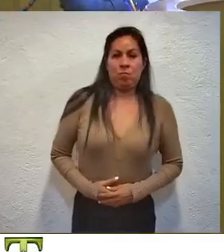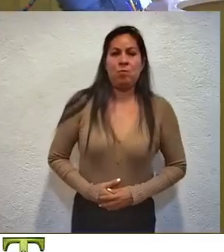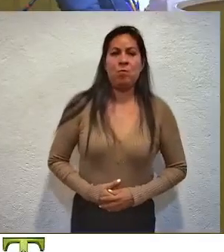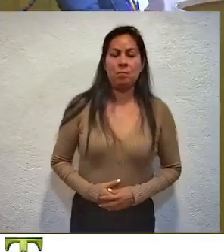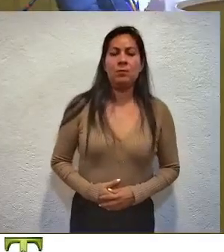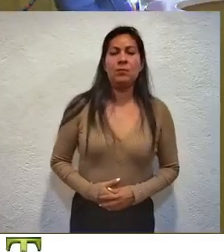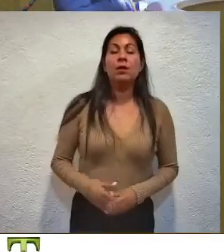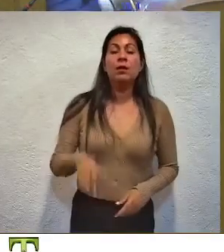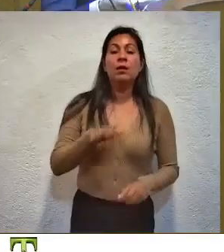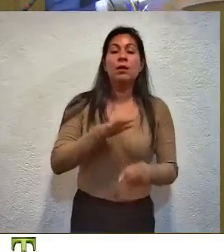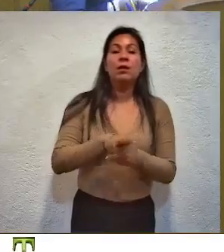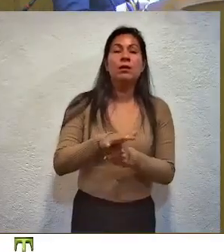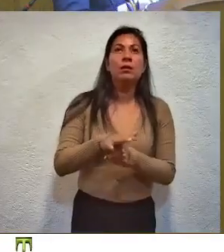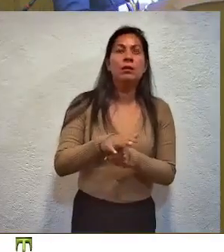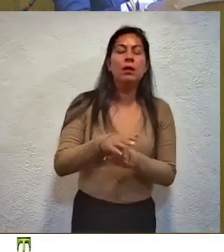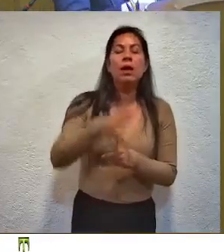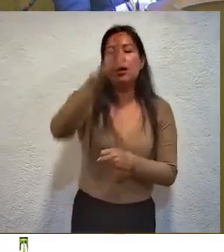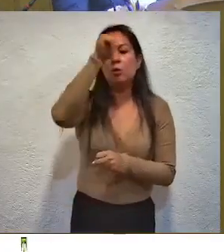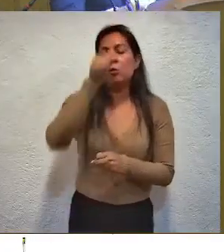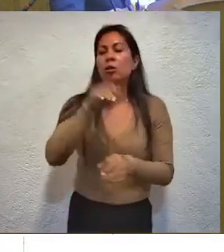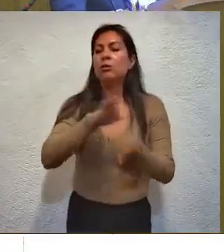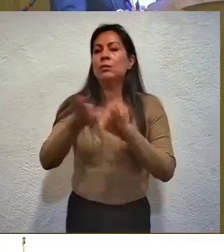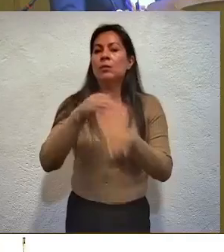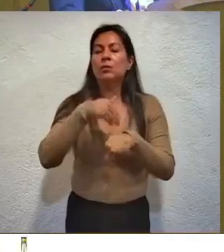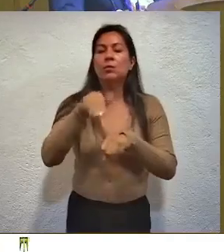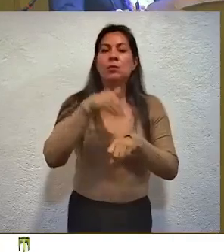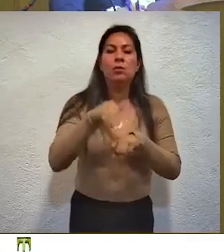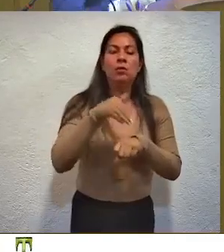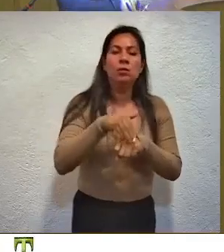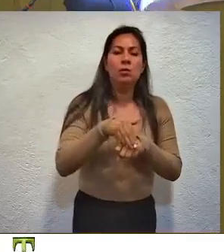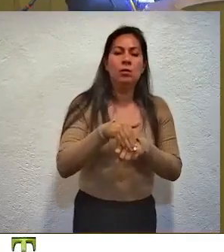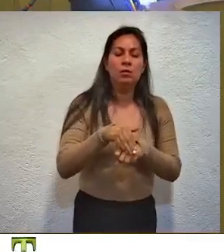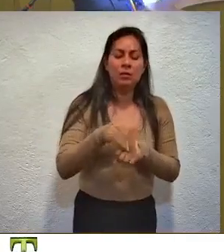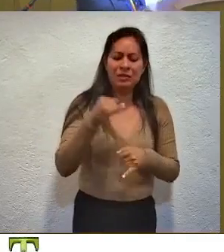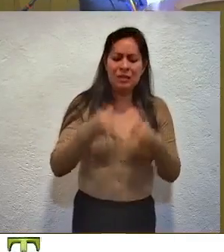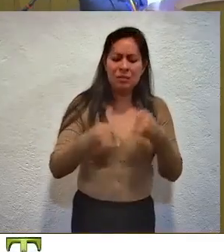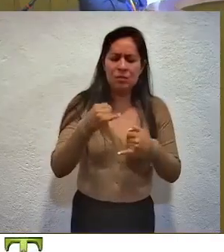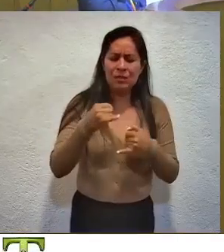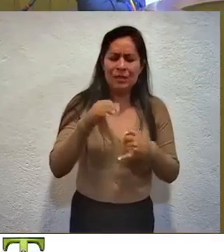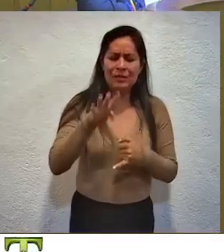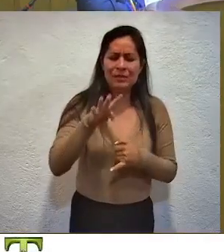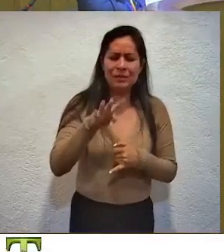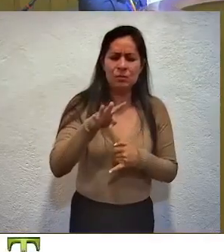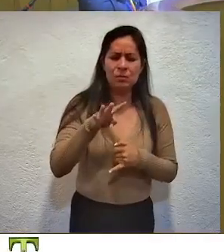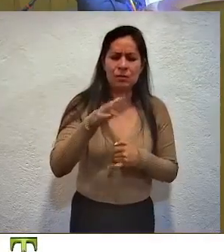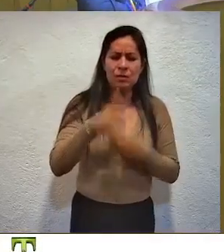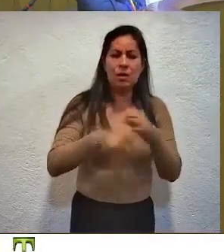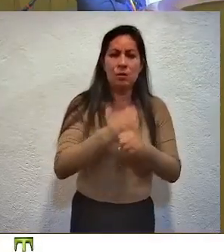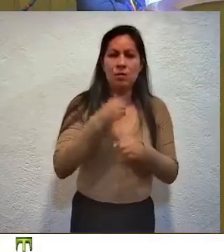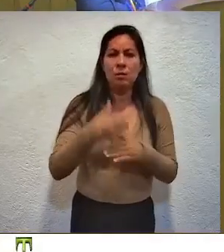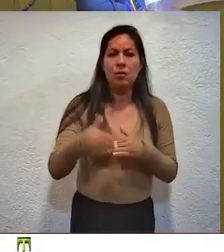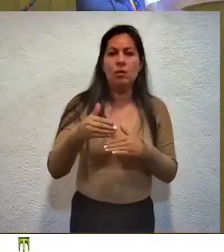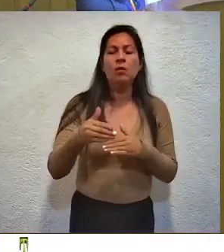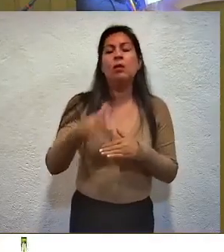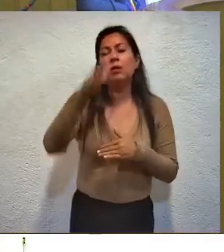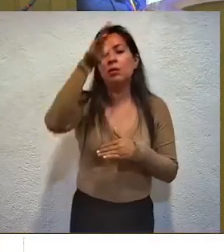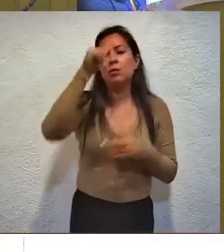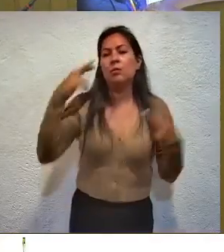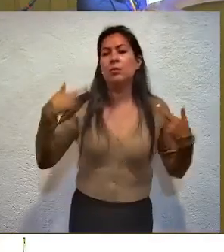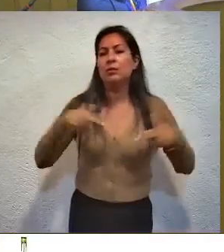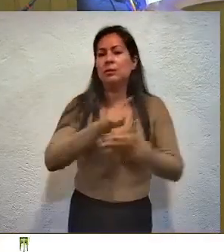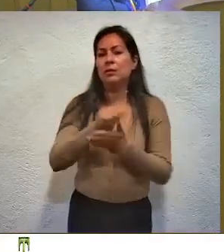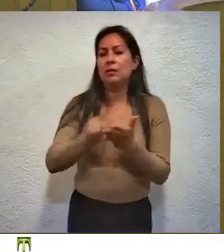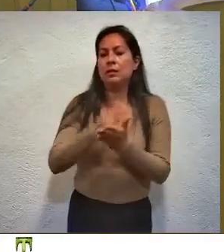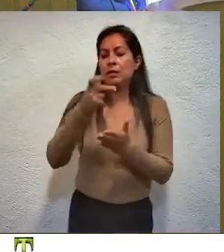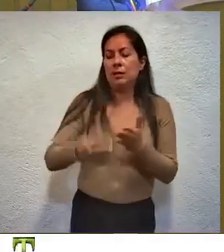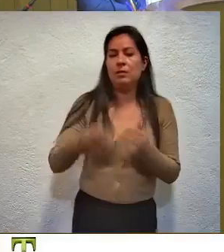sentencia correspondiente al convenio laboral identificado como Tribunal 19 del presente año, celebrado por la representante legal